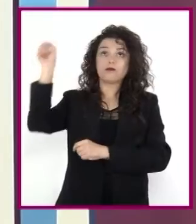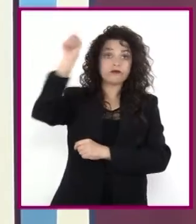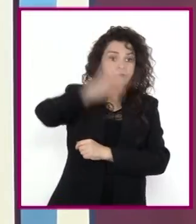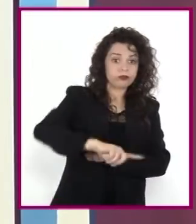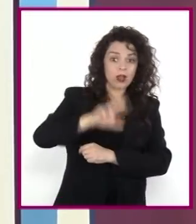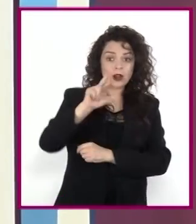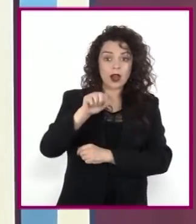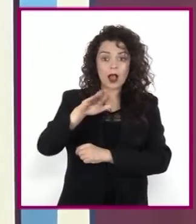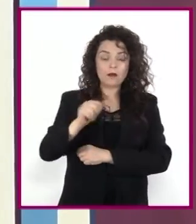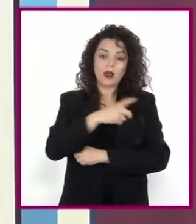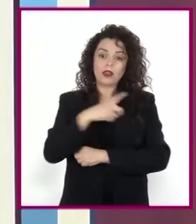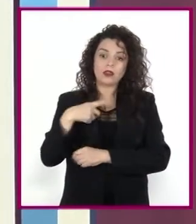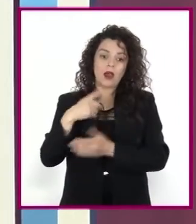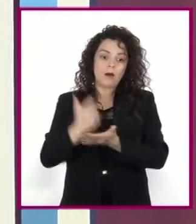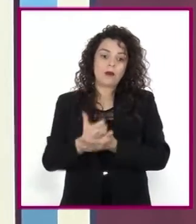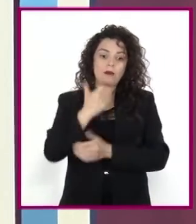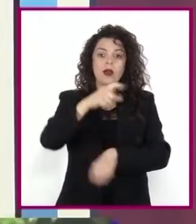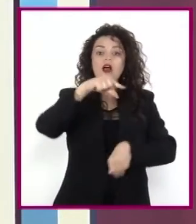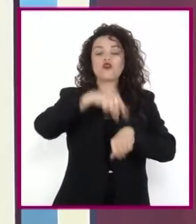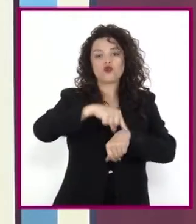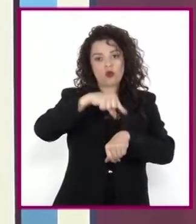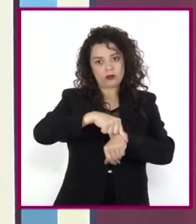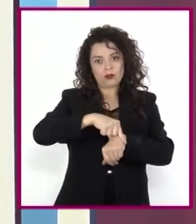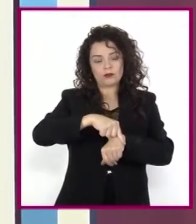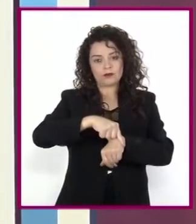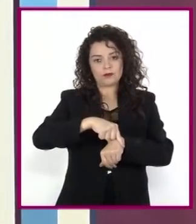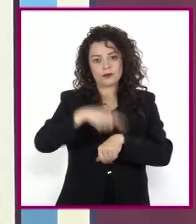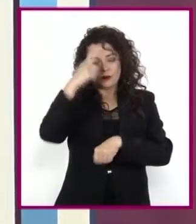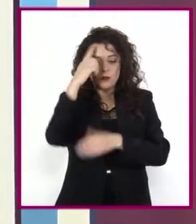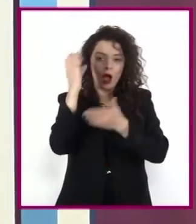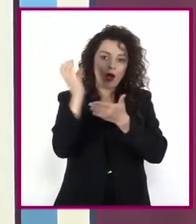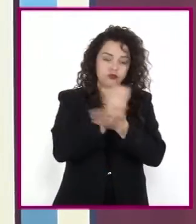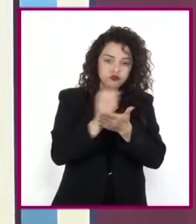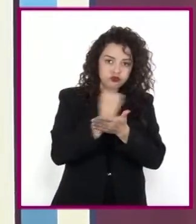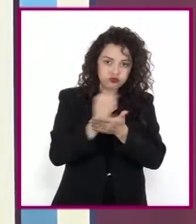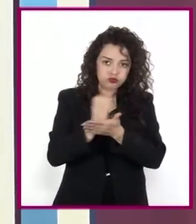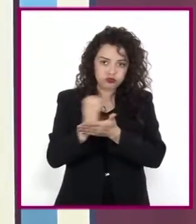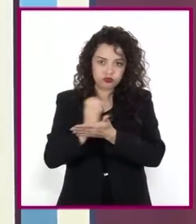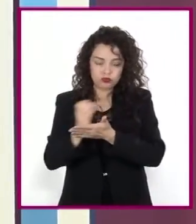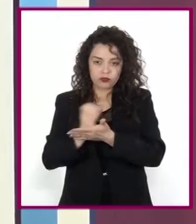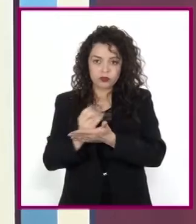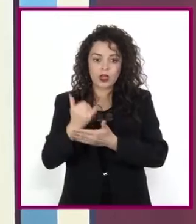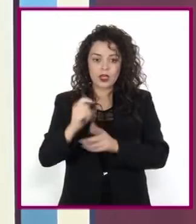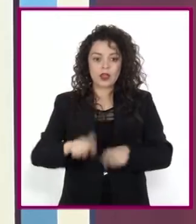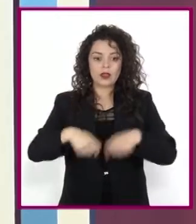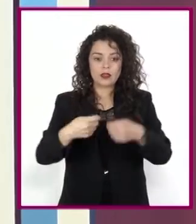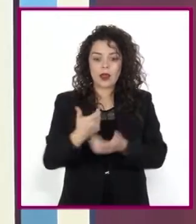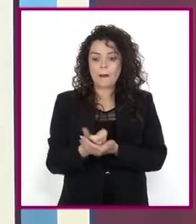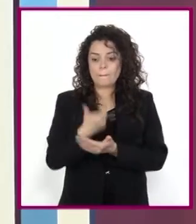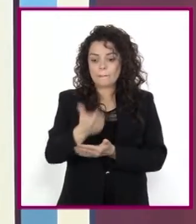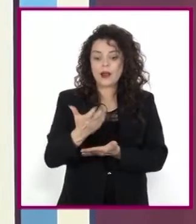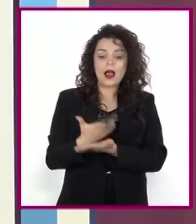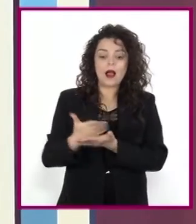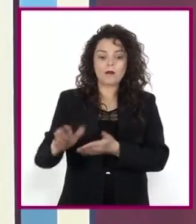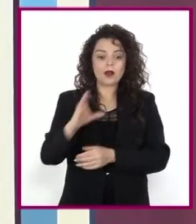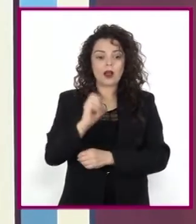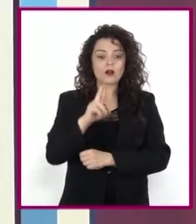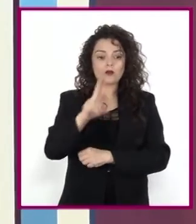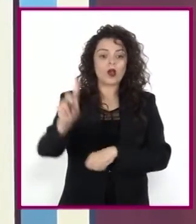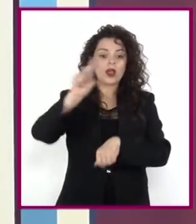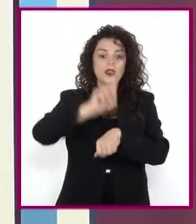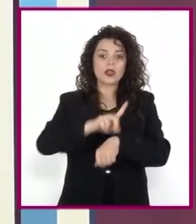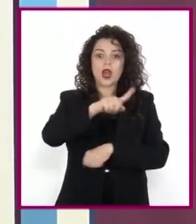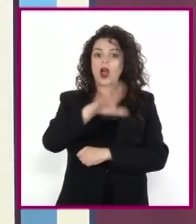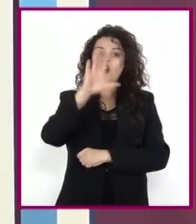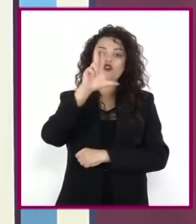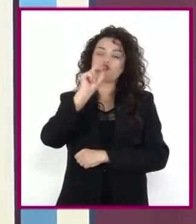tendrá que pagar los gastos médicos por las curaciones y pagarle un dinero extra por los días que no